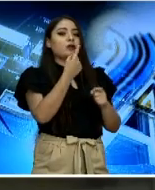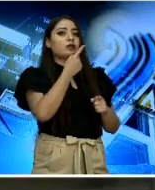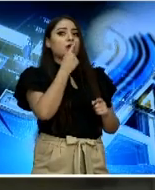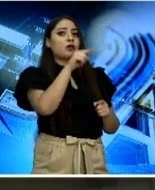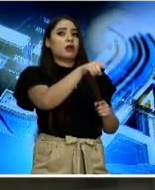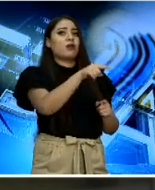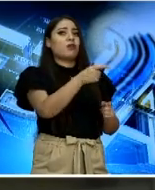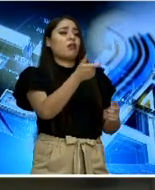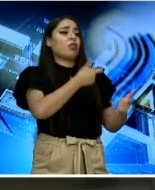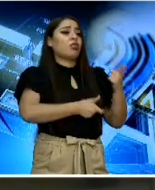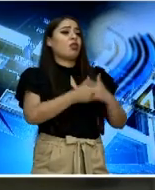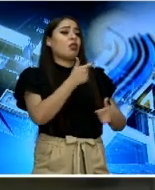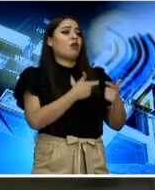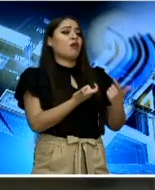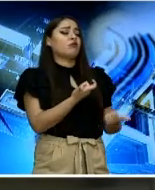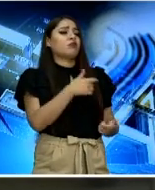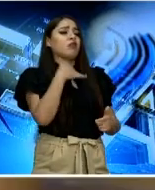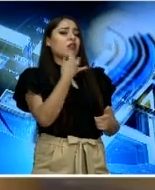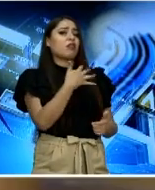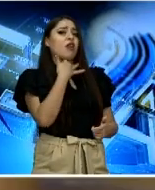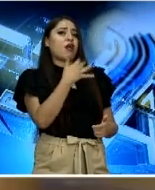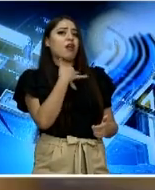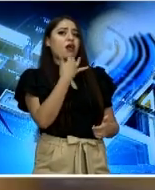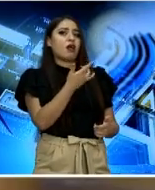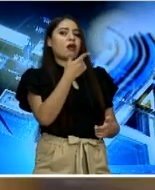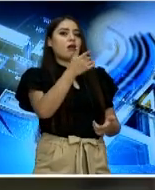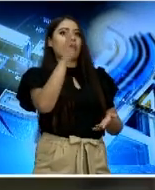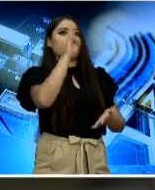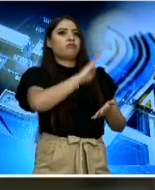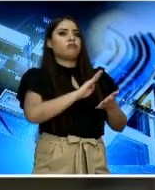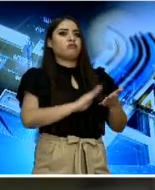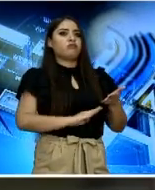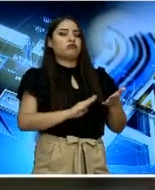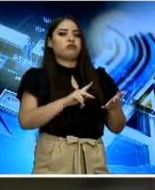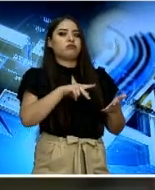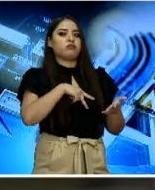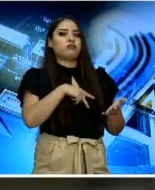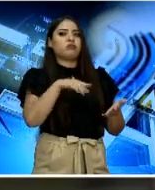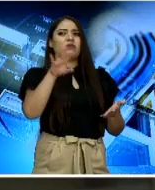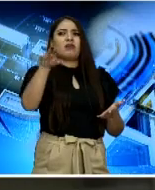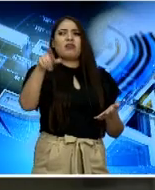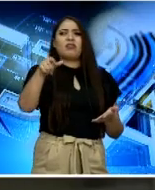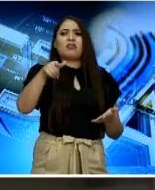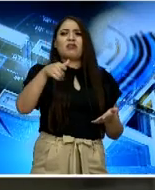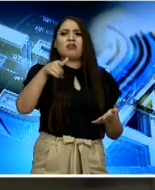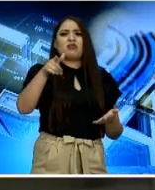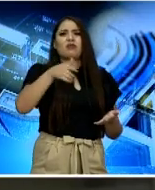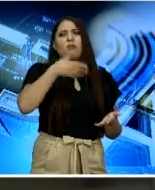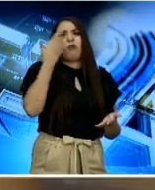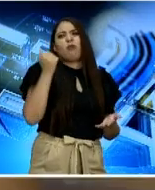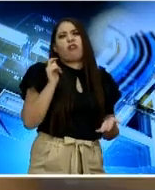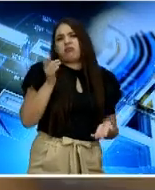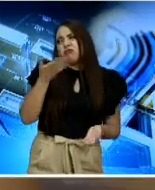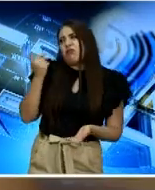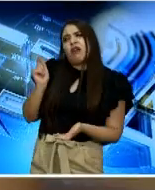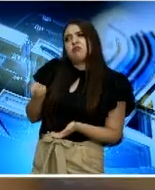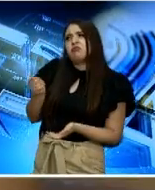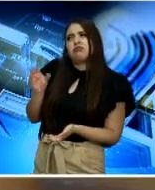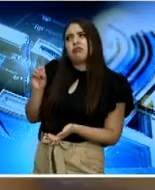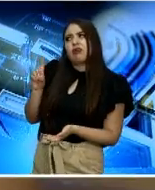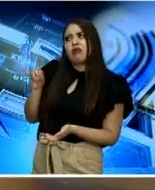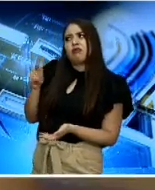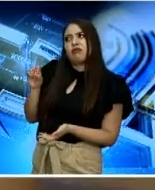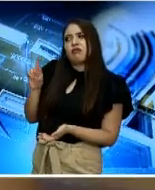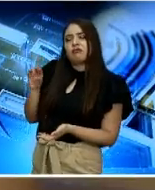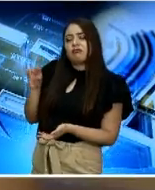y no tengo idea. De hecho, hasta borraron la publicación. No sé qué es Código Rojo, no hay que mencionar eso, uh-huh, porque no tengo idea de qué cosa es. Donde mucha gente empezó a poner de que